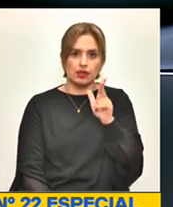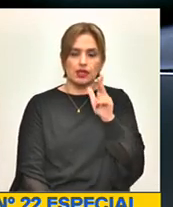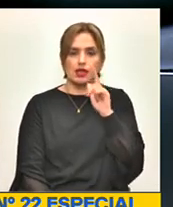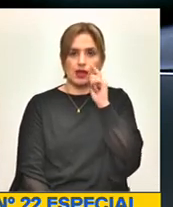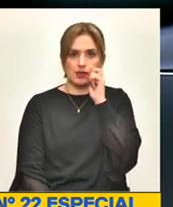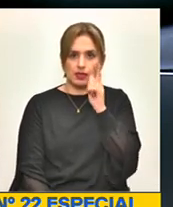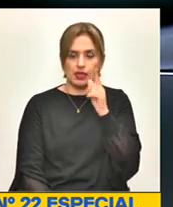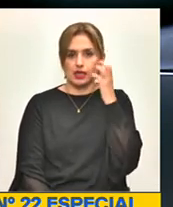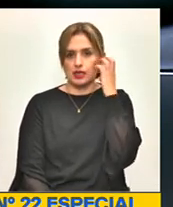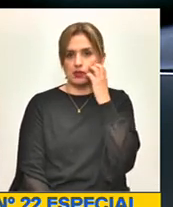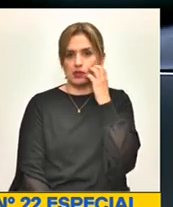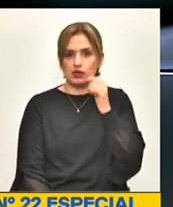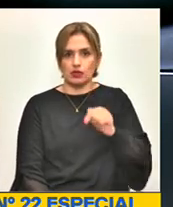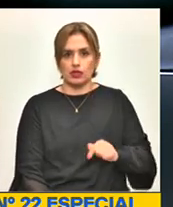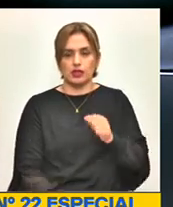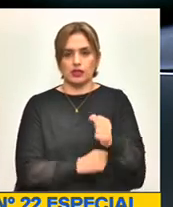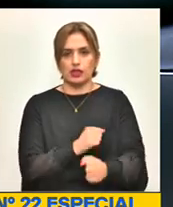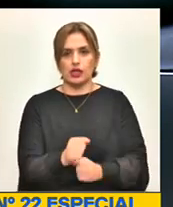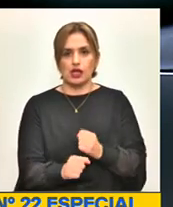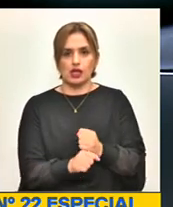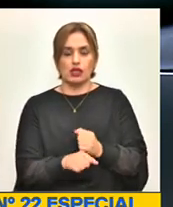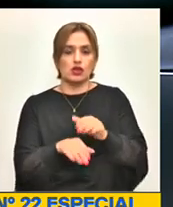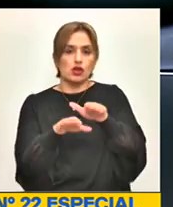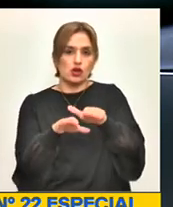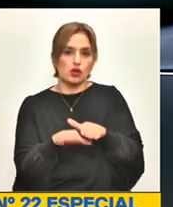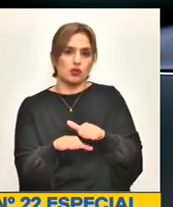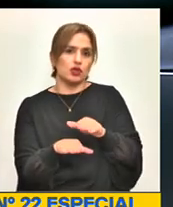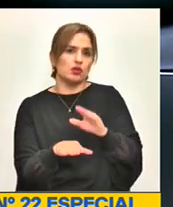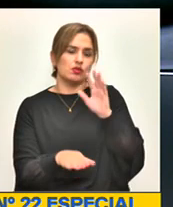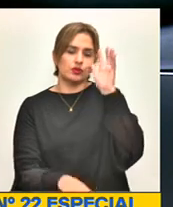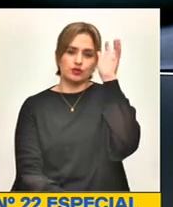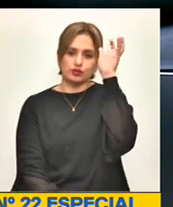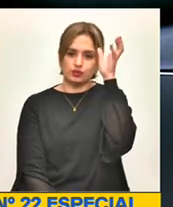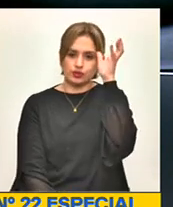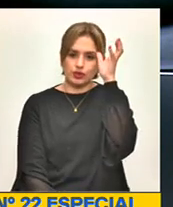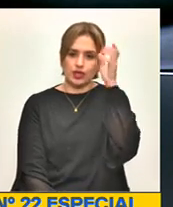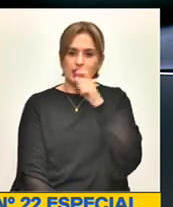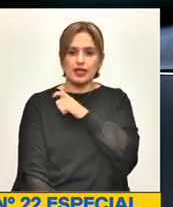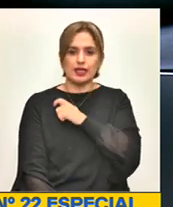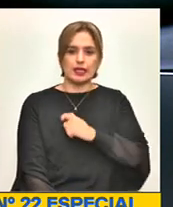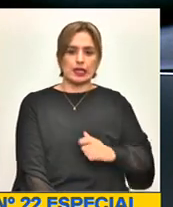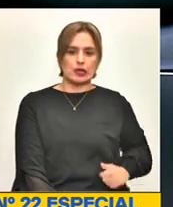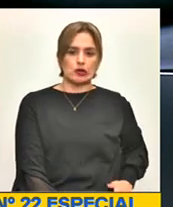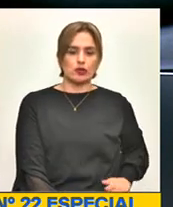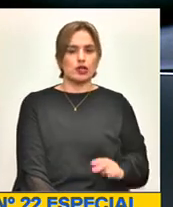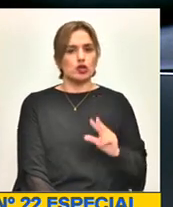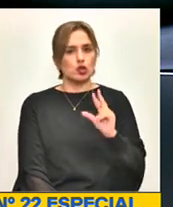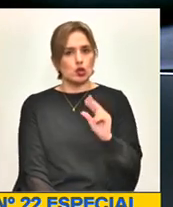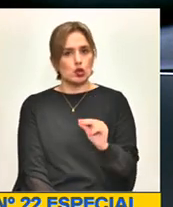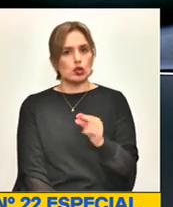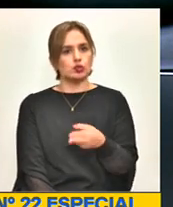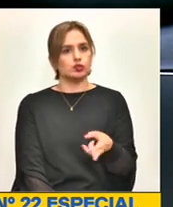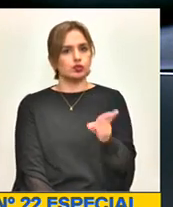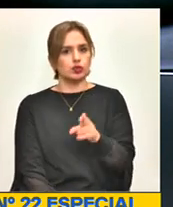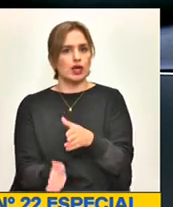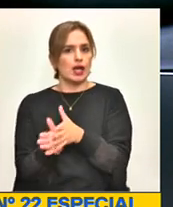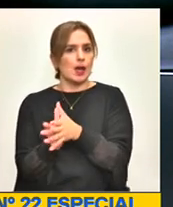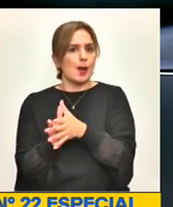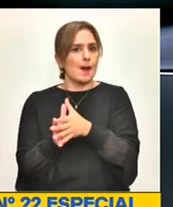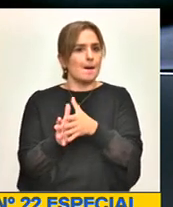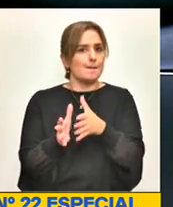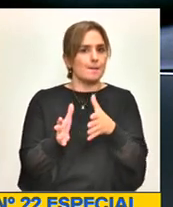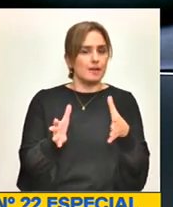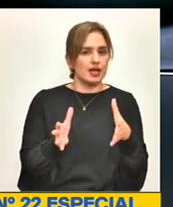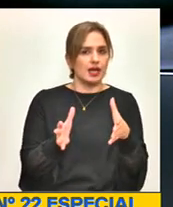año de la misma forma resulta poco comprensible que el gobierno se haya negado sistemáticamente a ampliar el estado